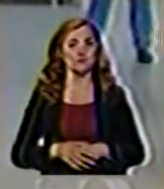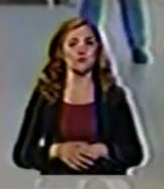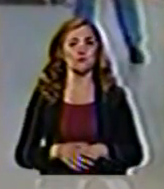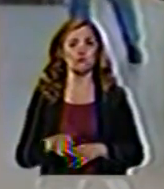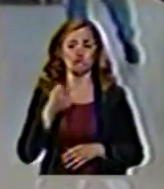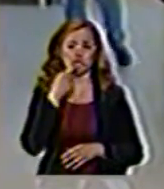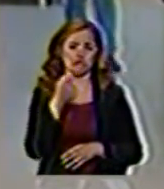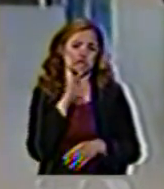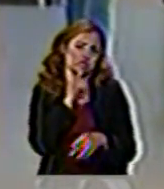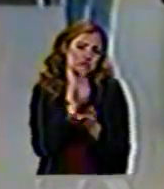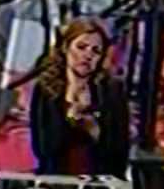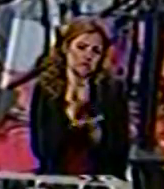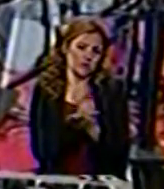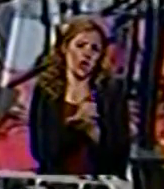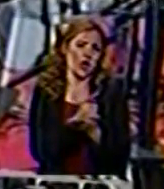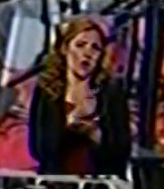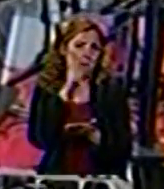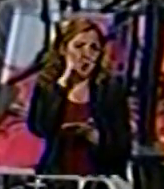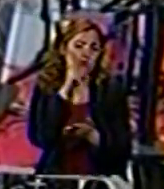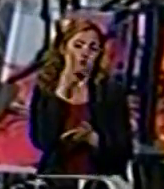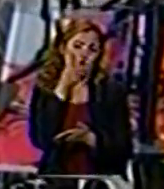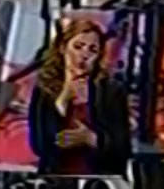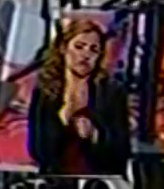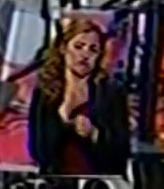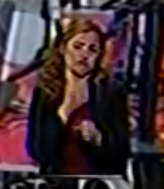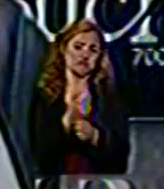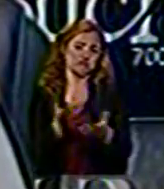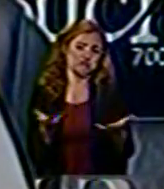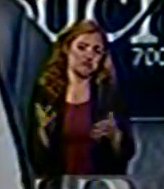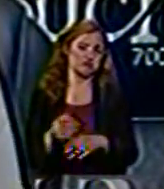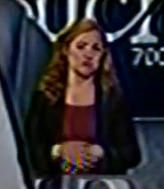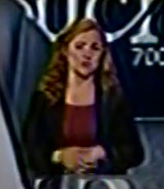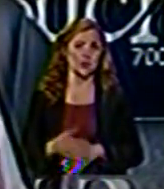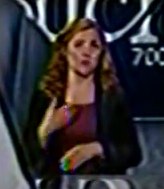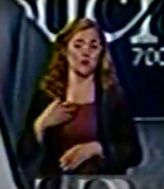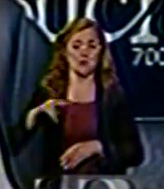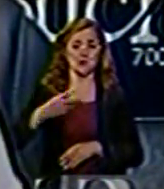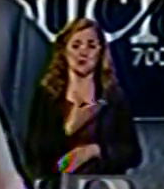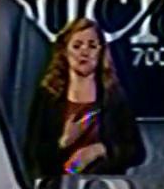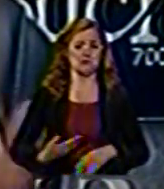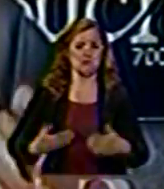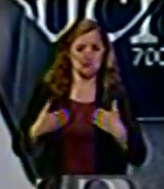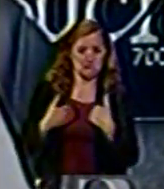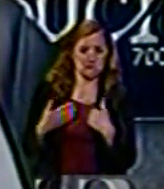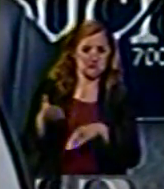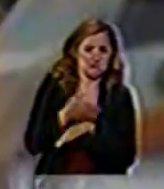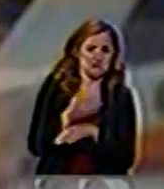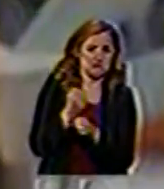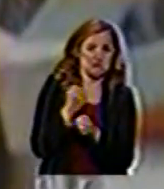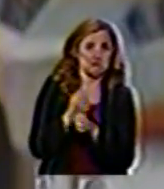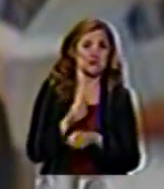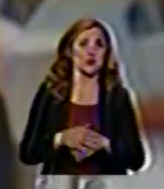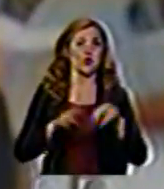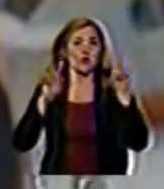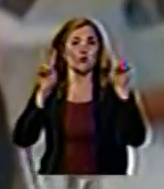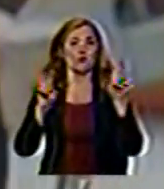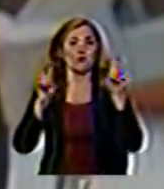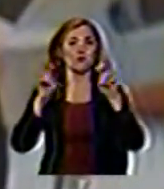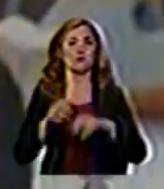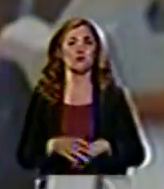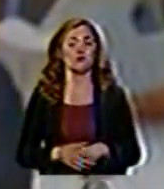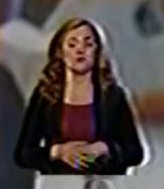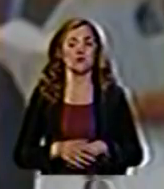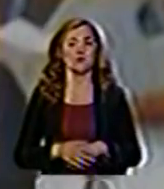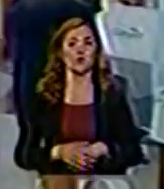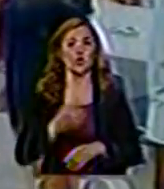parientes en la función pública. Dice, sin embargo, que en ello nada tiene que ver su cargo actual o sus puestos anteriores. Es un tema, sin embargo, que le